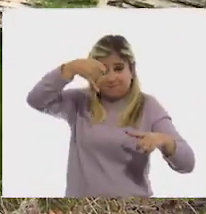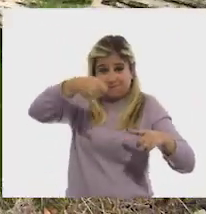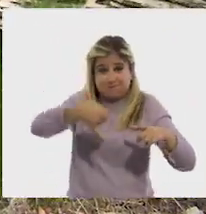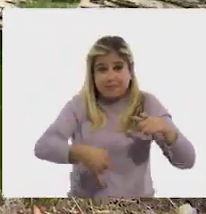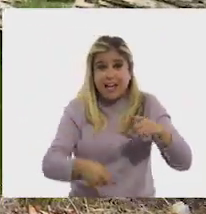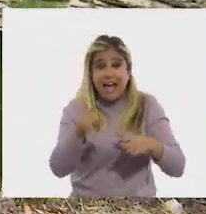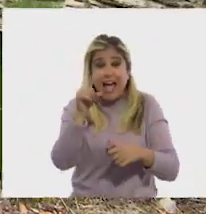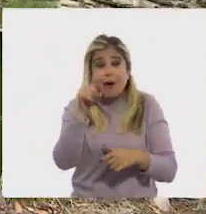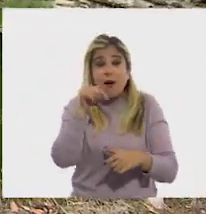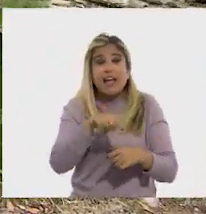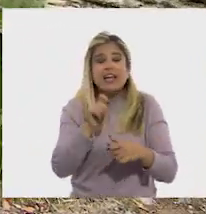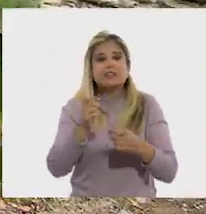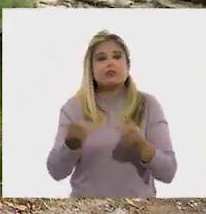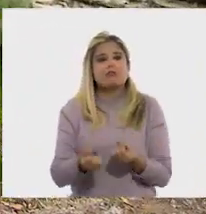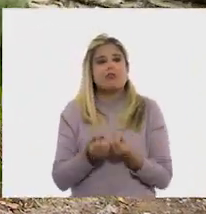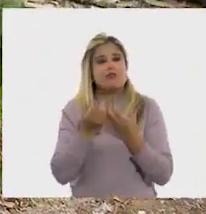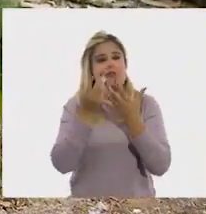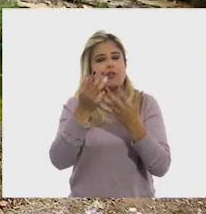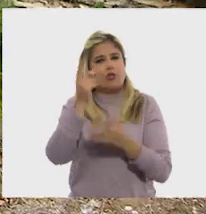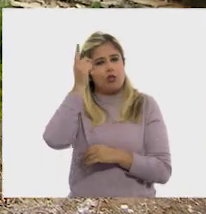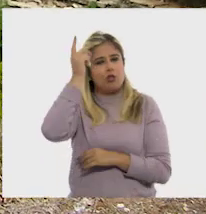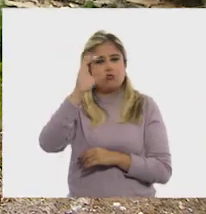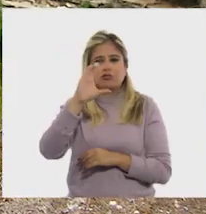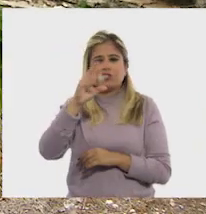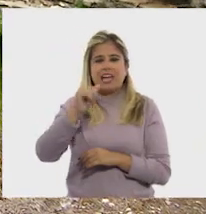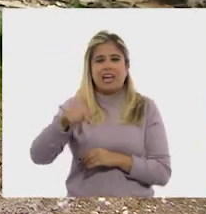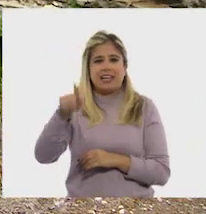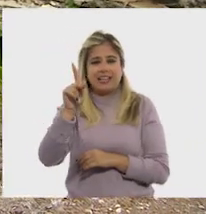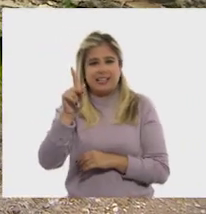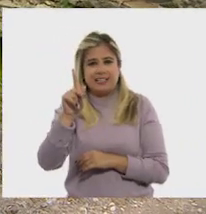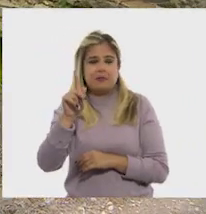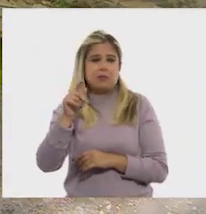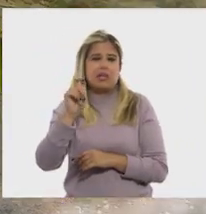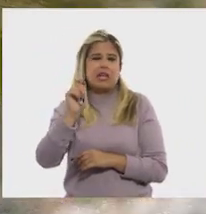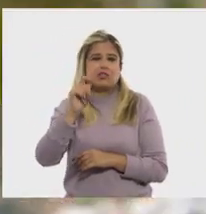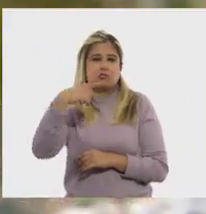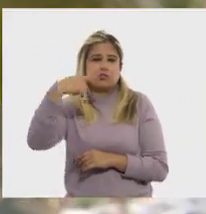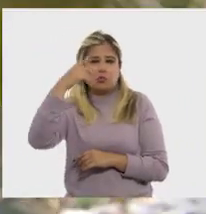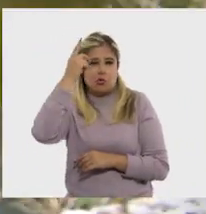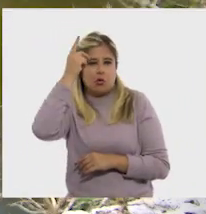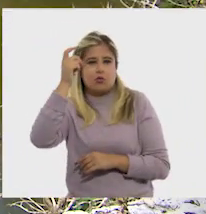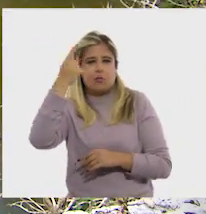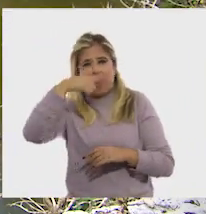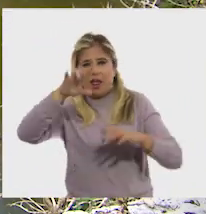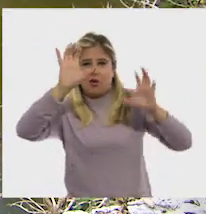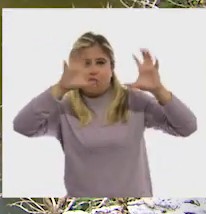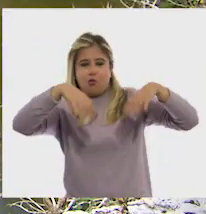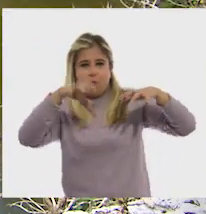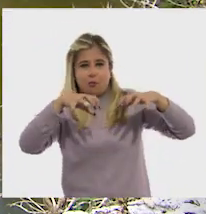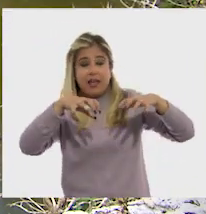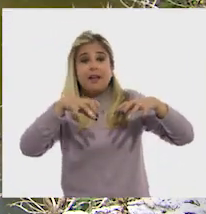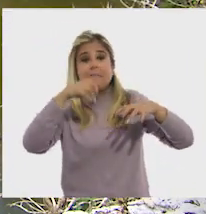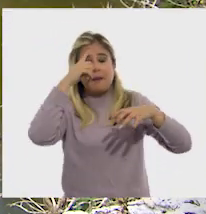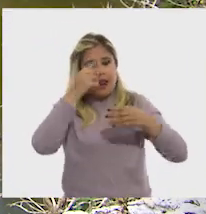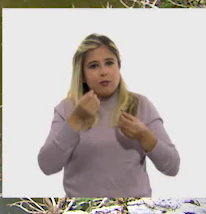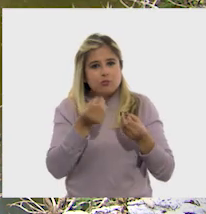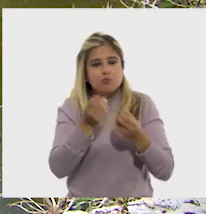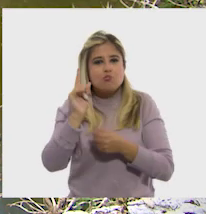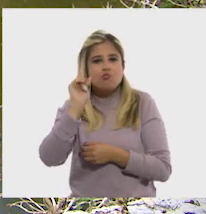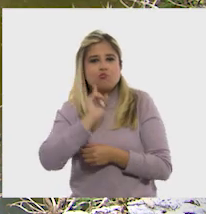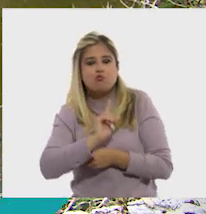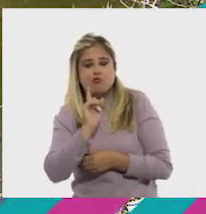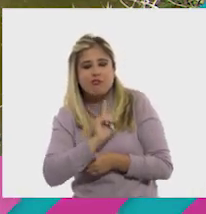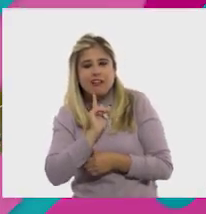se realizaban ofrendas al dios Chac, señor de las lluvias, sacrificando doncellas nobles y prisioneros de